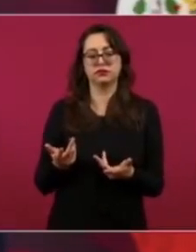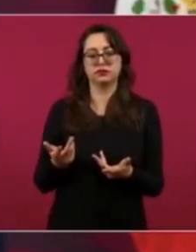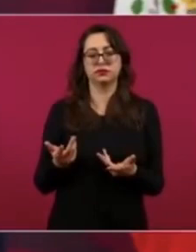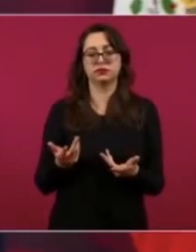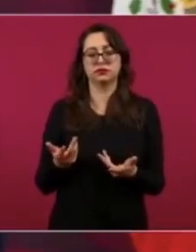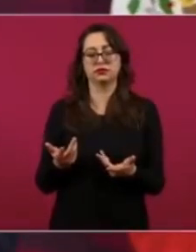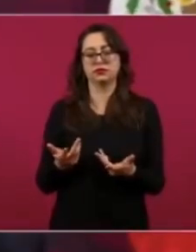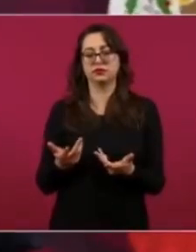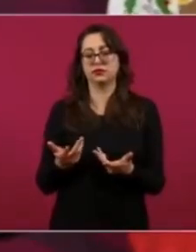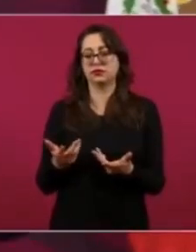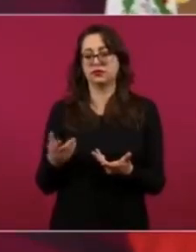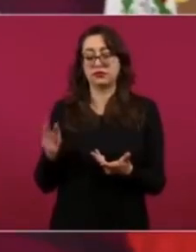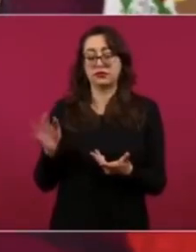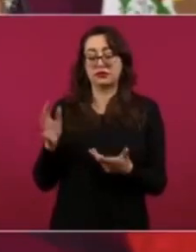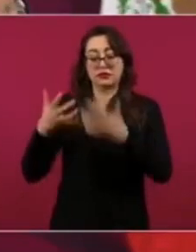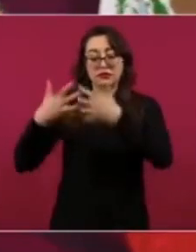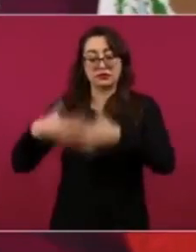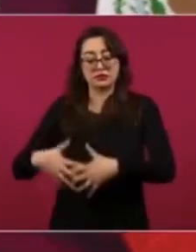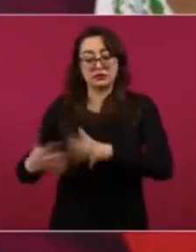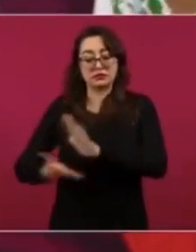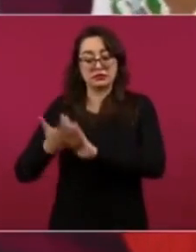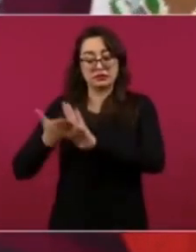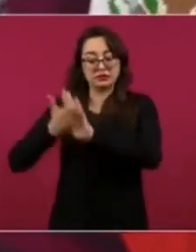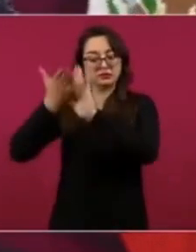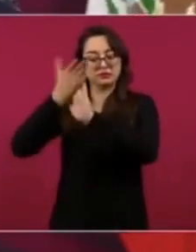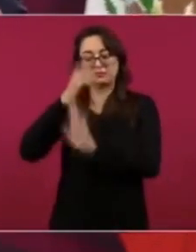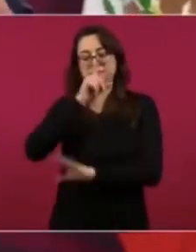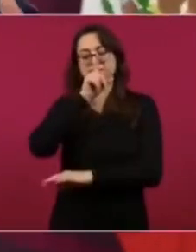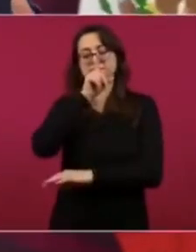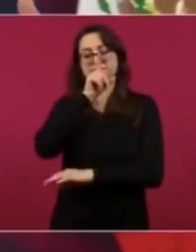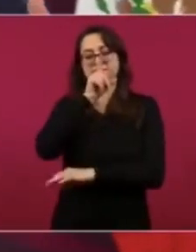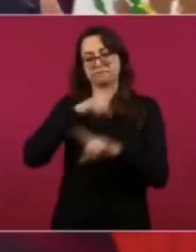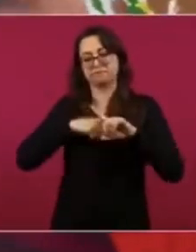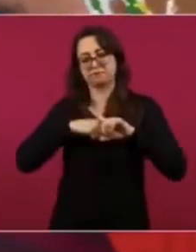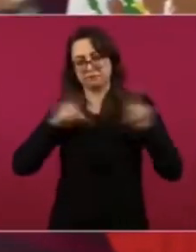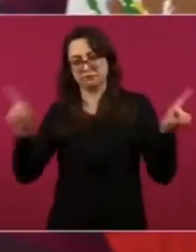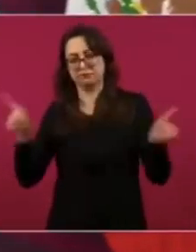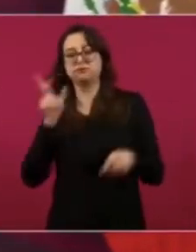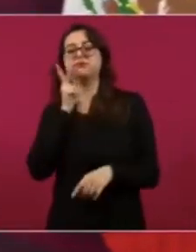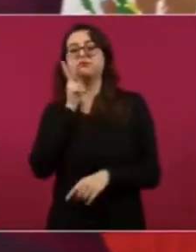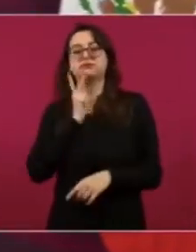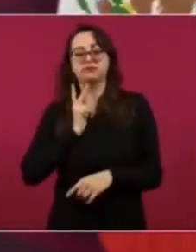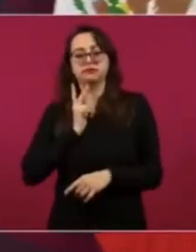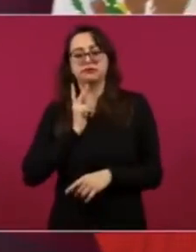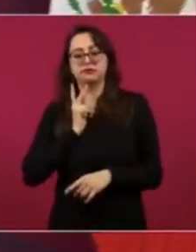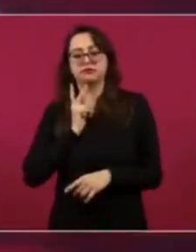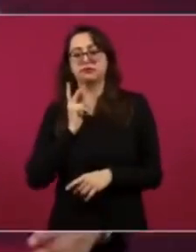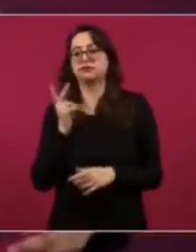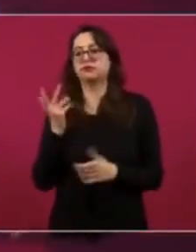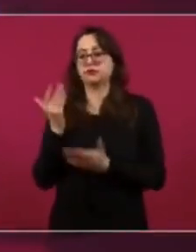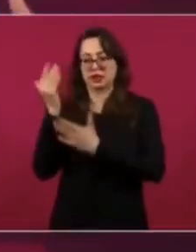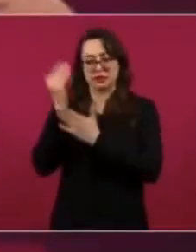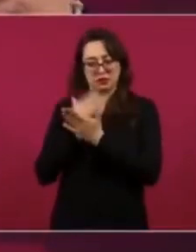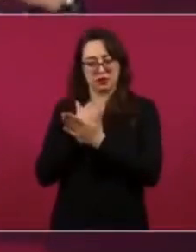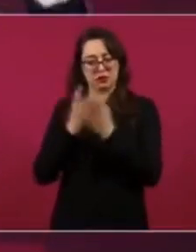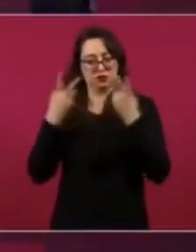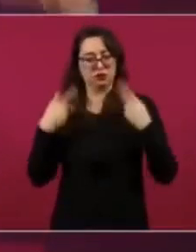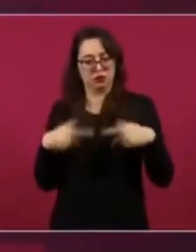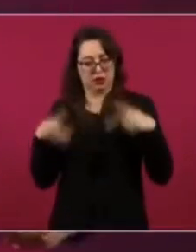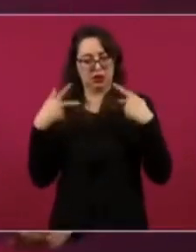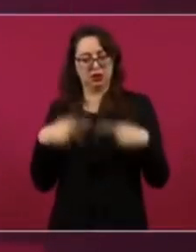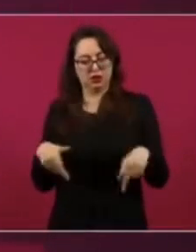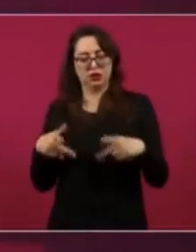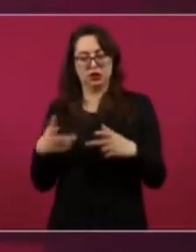industria de la construcción que ocupa mucha fuerza de trabajo, de una u otra manera sí es una derrama económica y